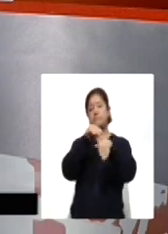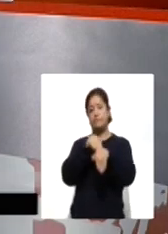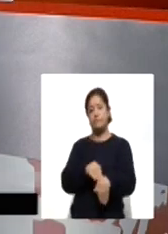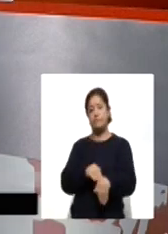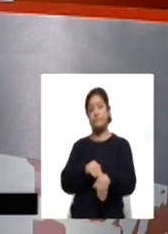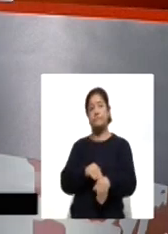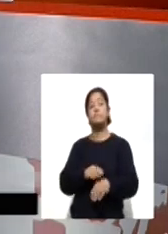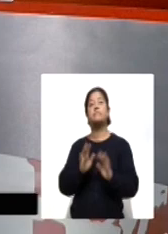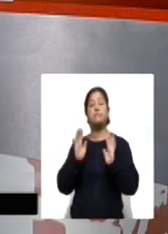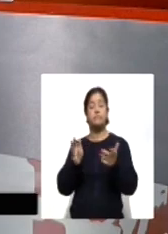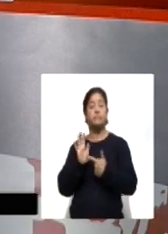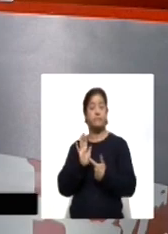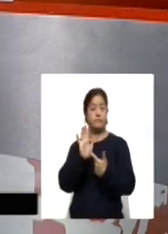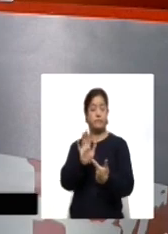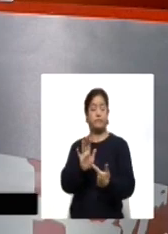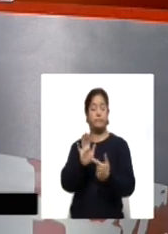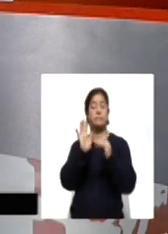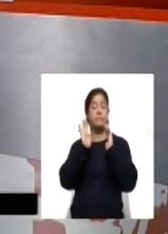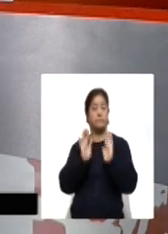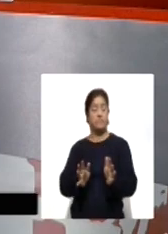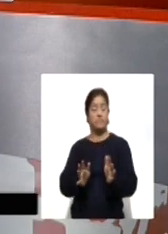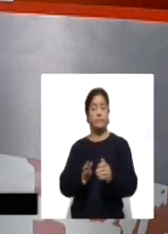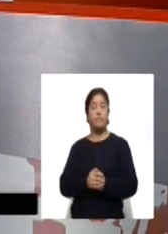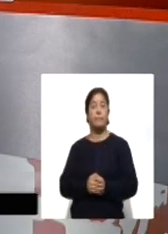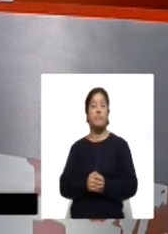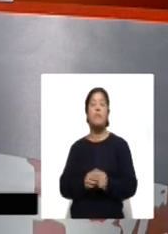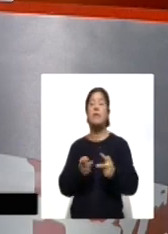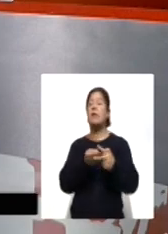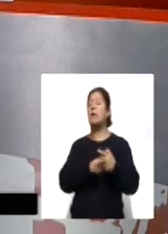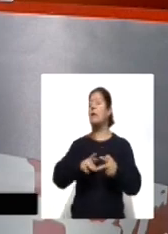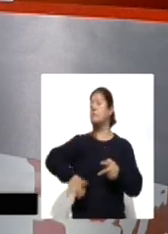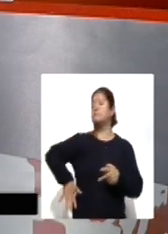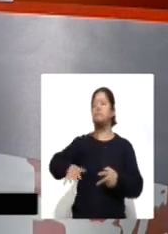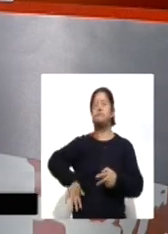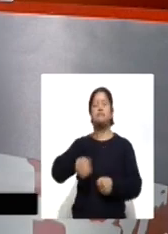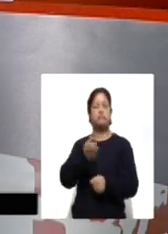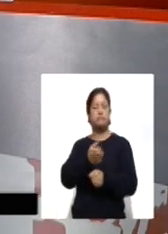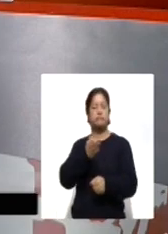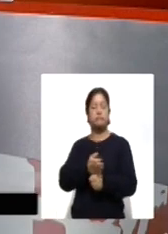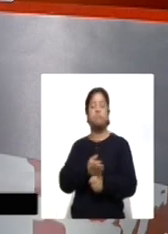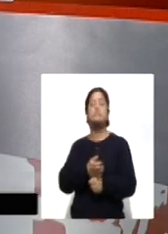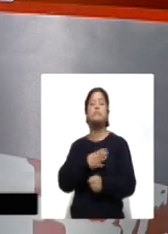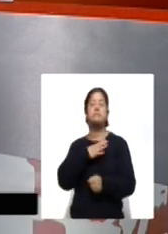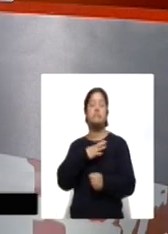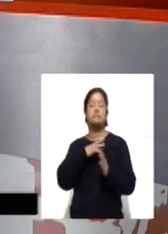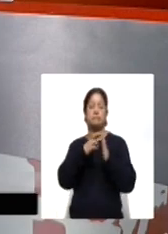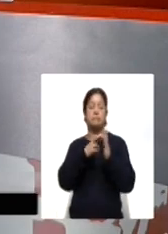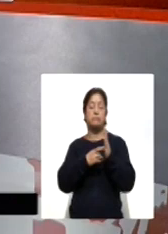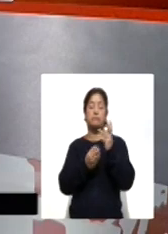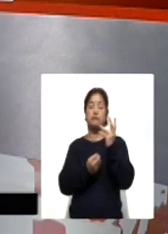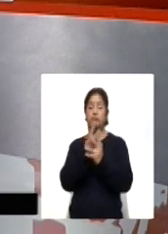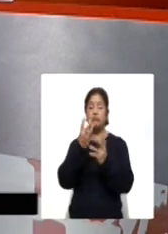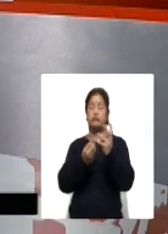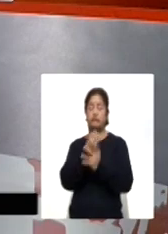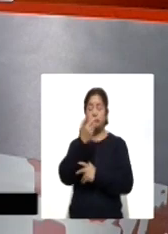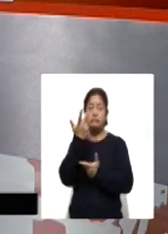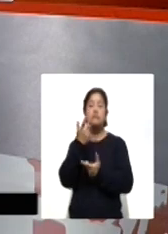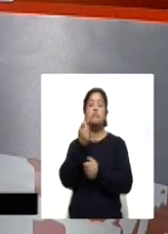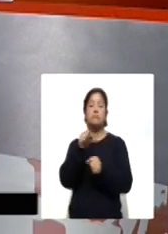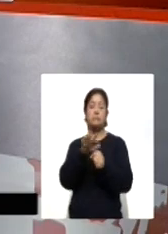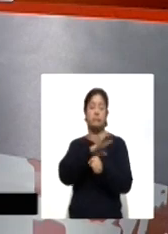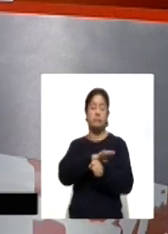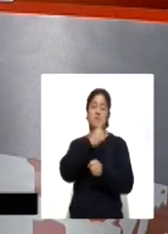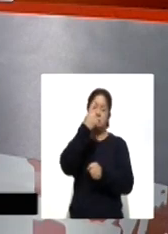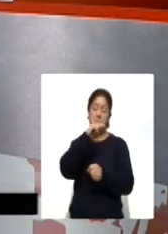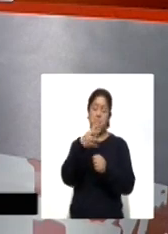estuvimos presentando al principio de esta emisión, las nuevas medidas de sanitarias ante COVID-19 para romper con las cadenas